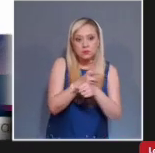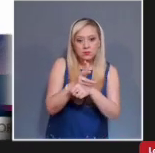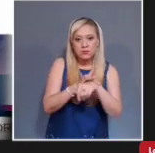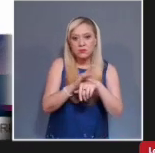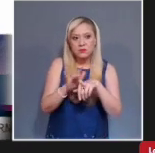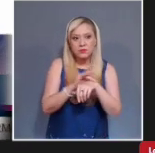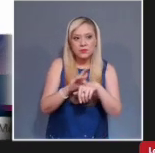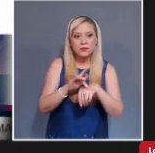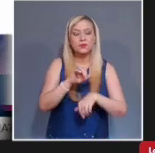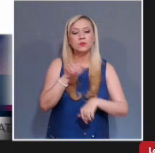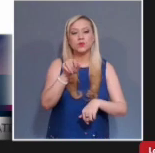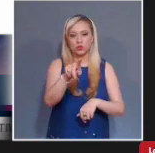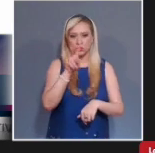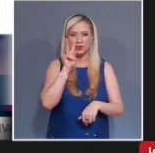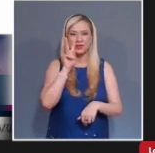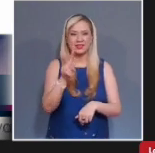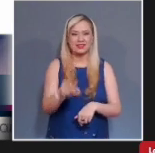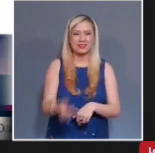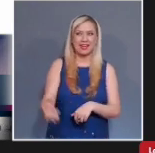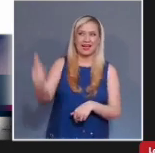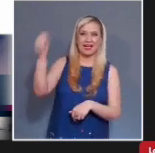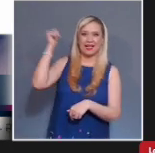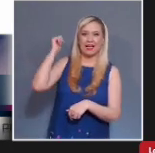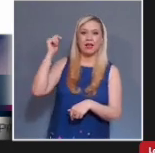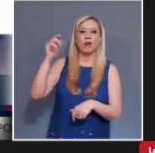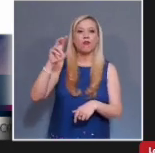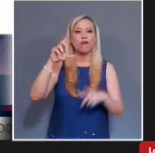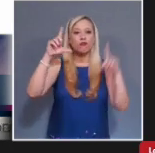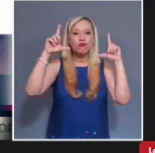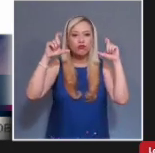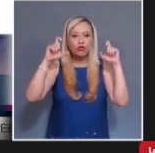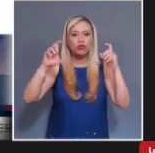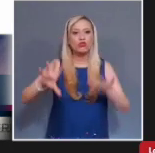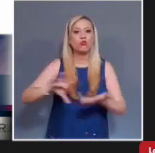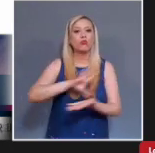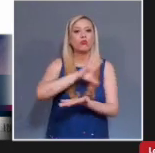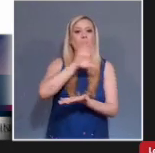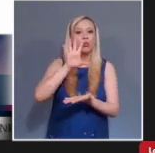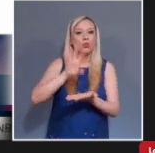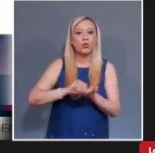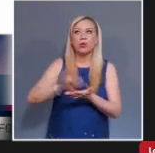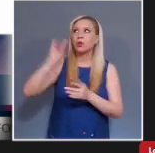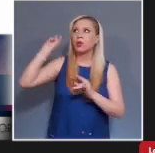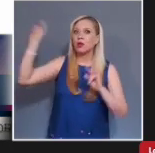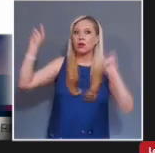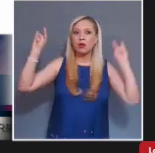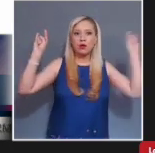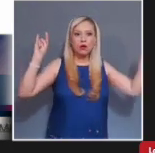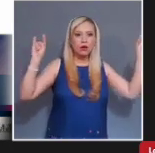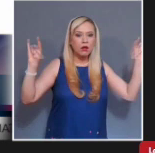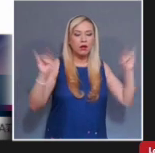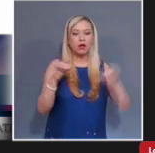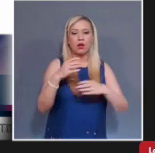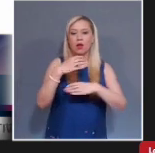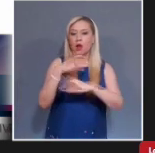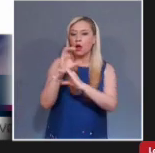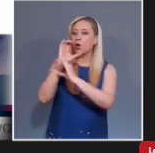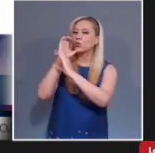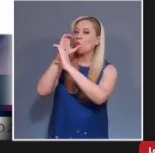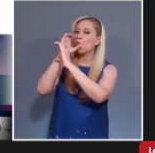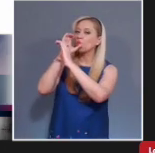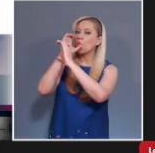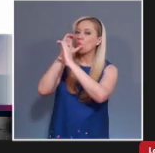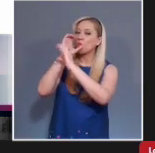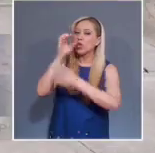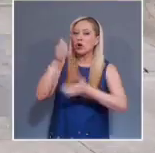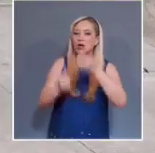aprecian las fotos de las bodas, se aprecian los biberones, se aprecia que están realizadas